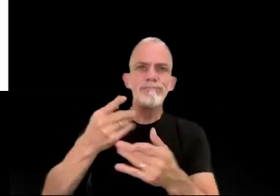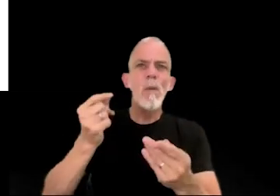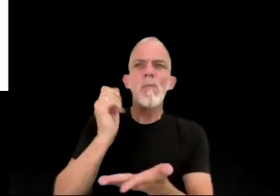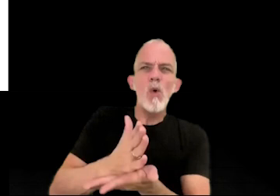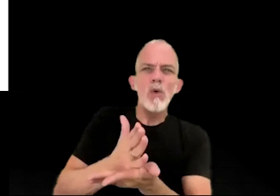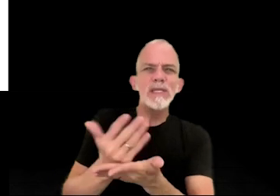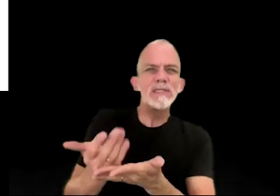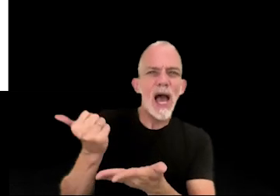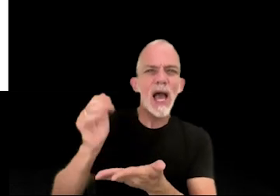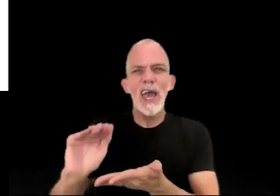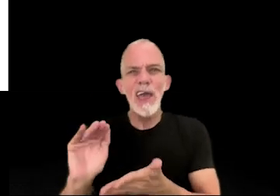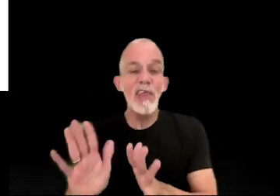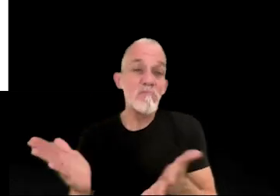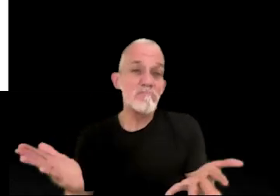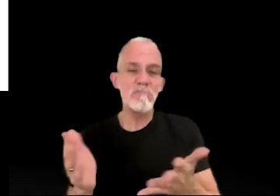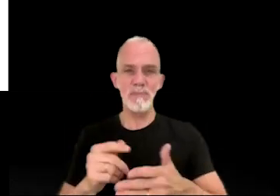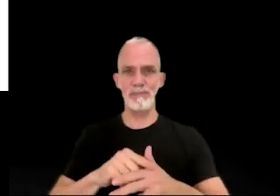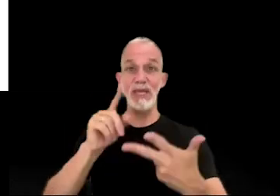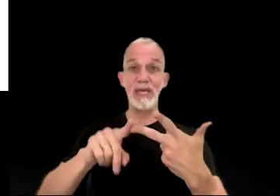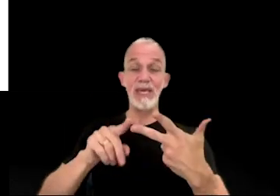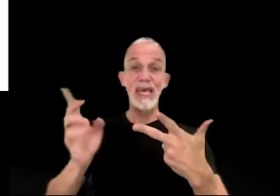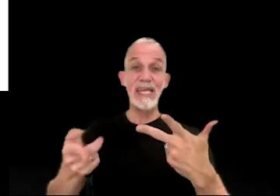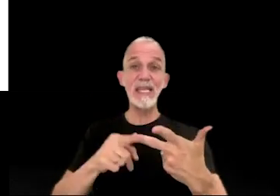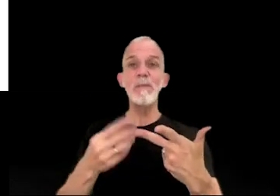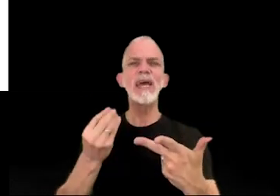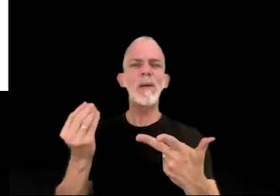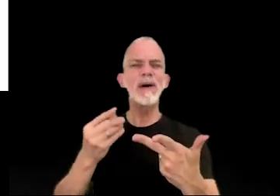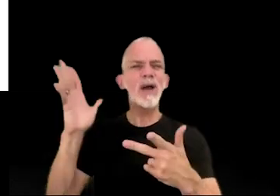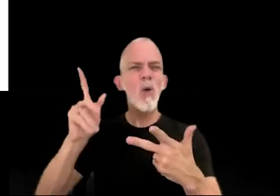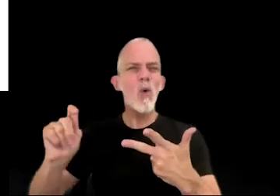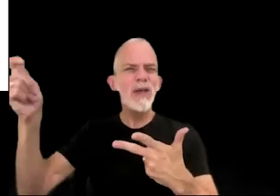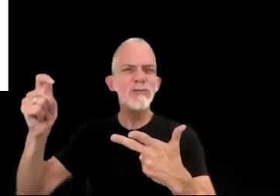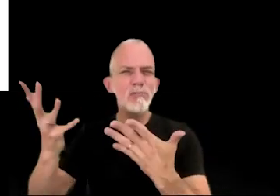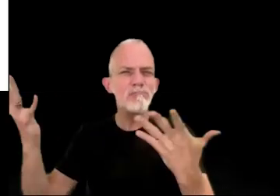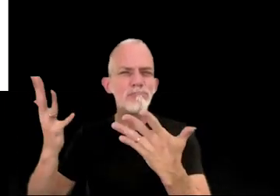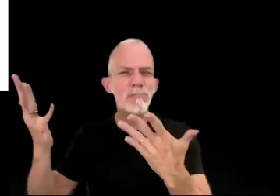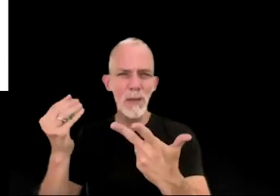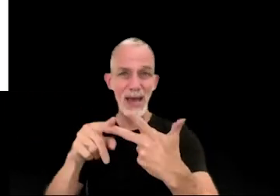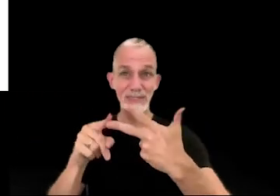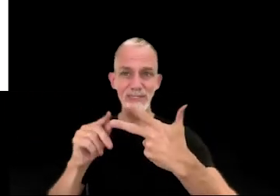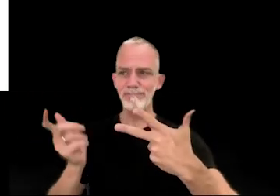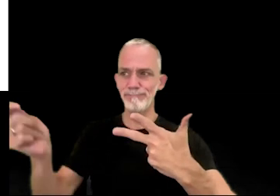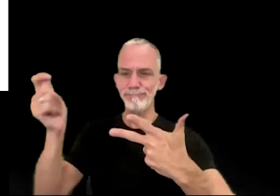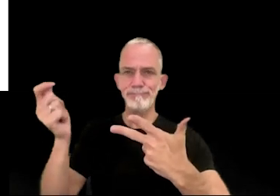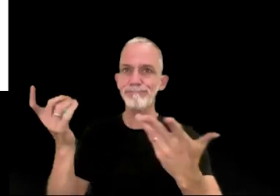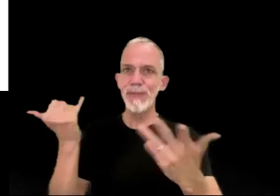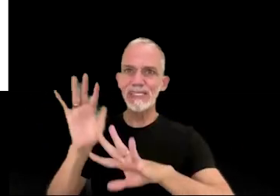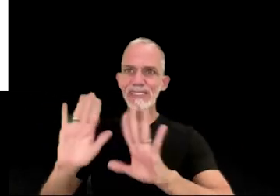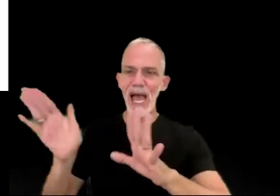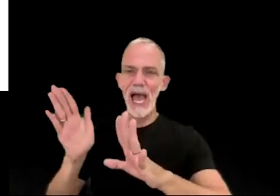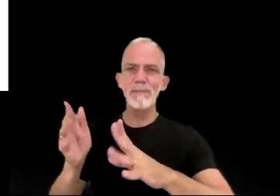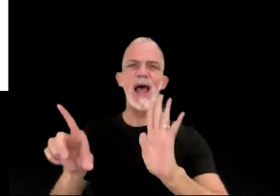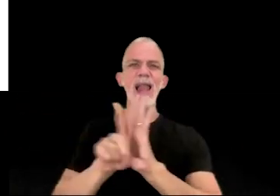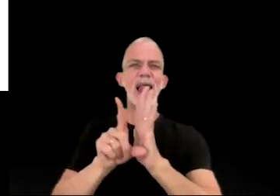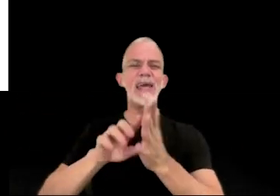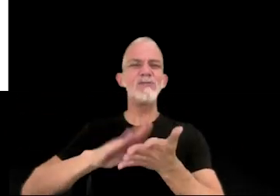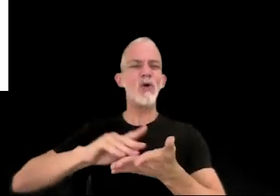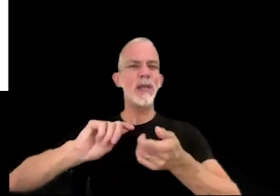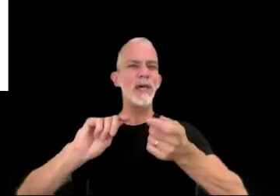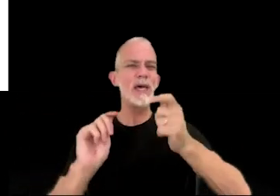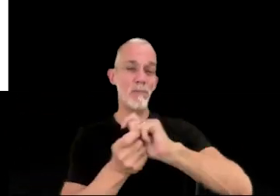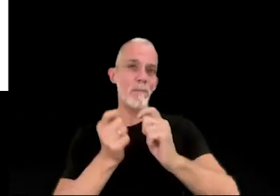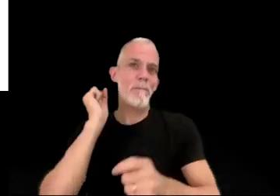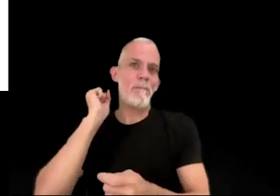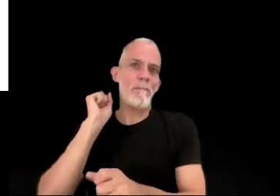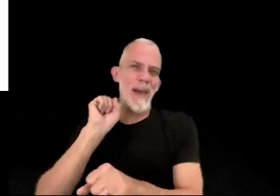multas y qué sucede con la acción penal. Nosotros sabemos que la ley de reforma de penal tributaria, en